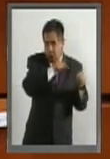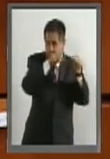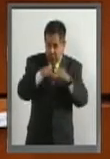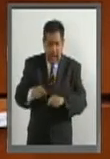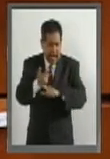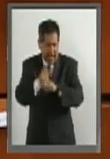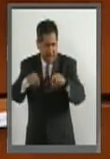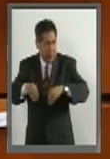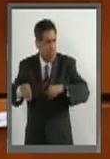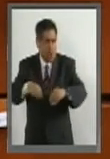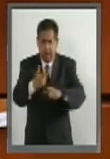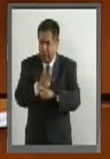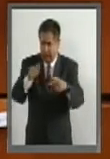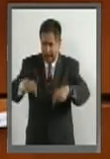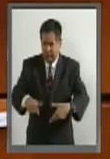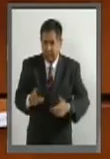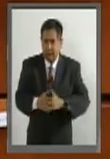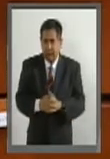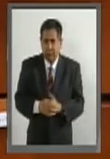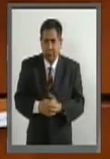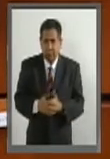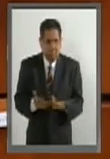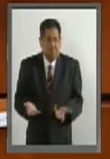libremente en México,